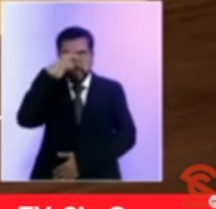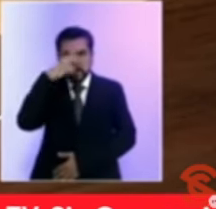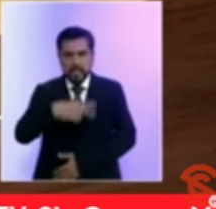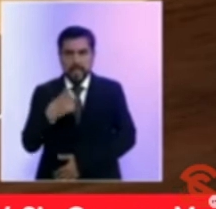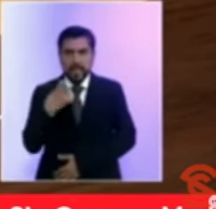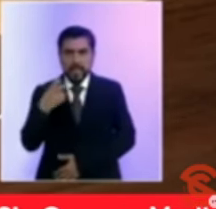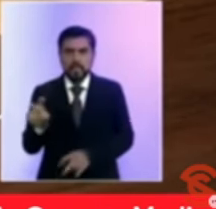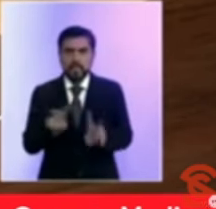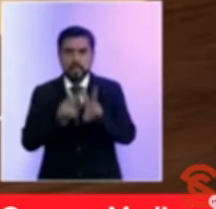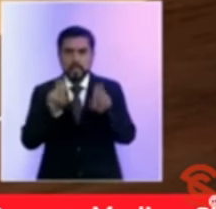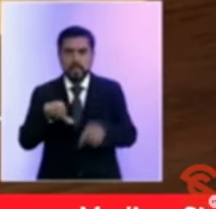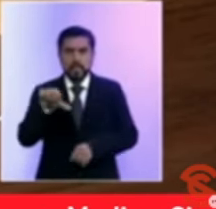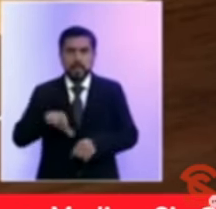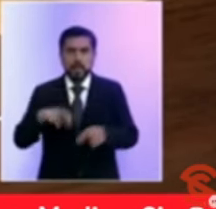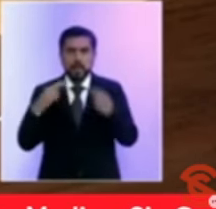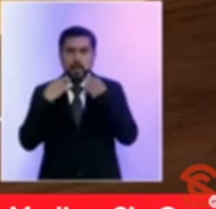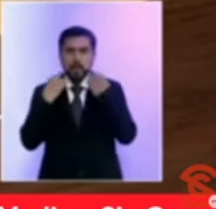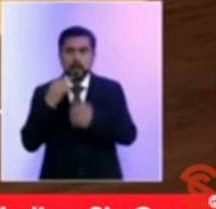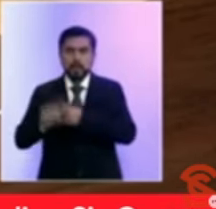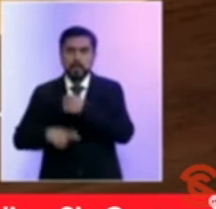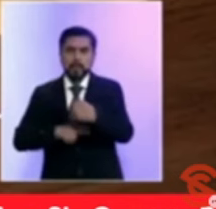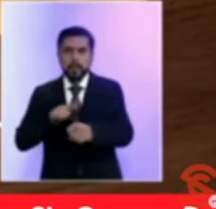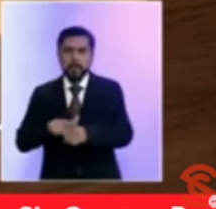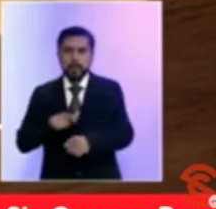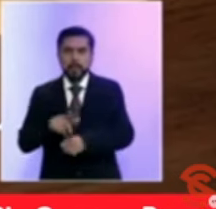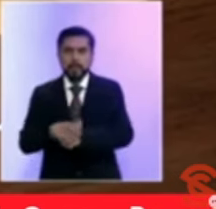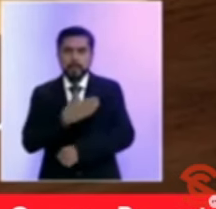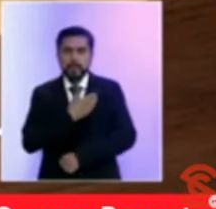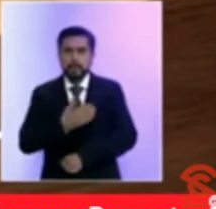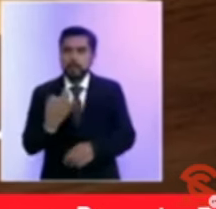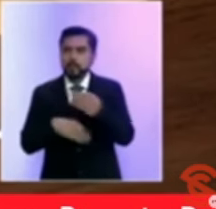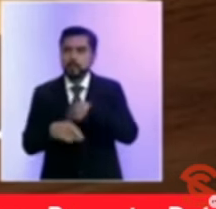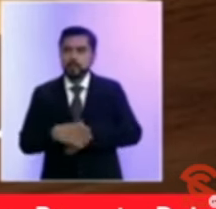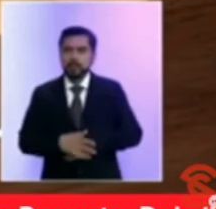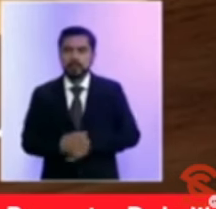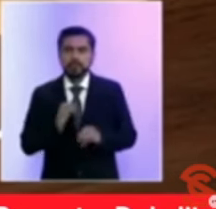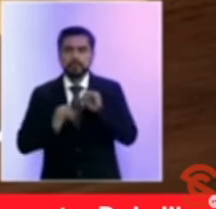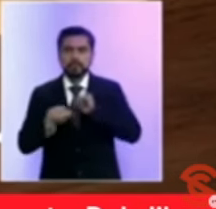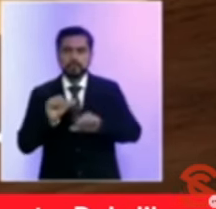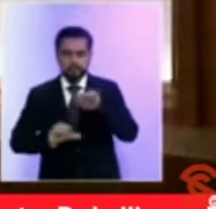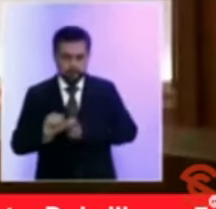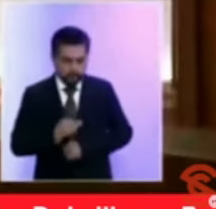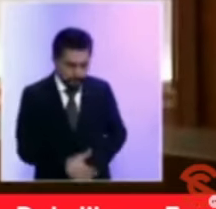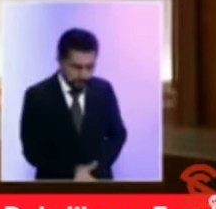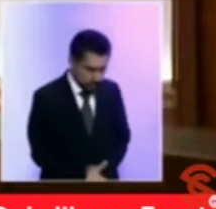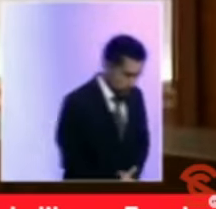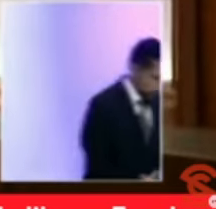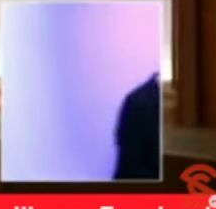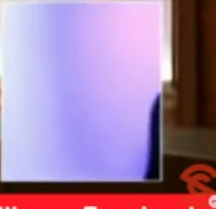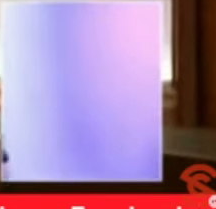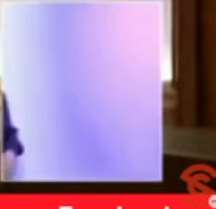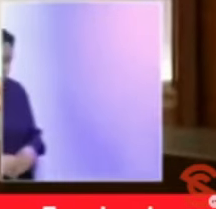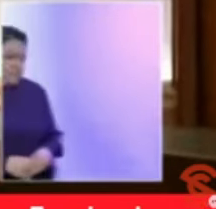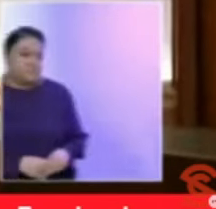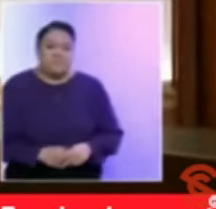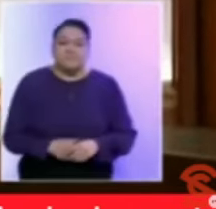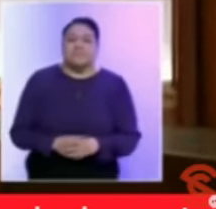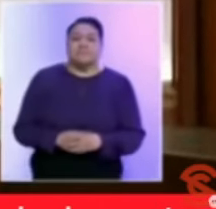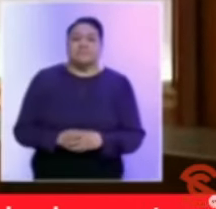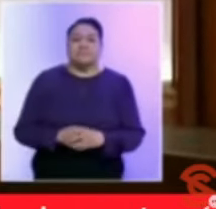asunto para esta sesión solemne magistrada presidenta magistradas magistrados Gracias señor secretario